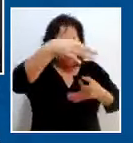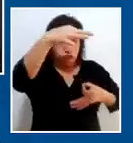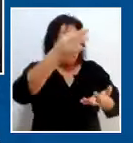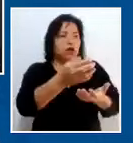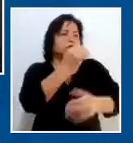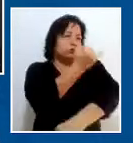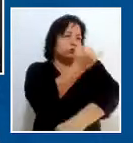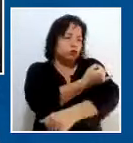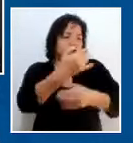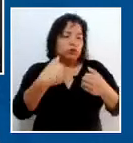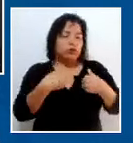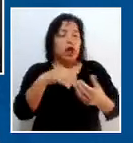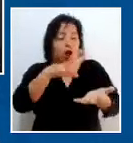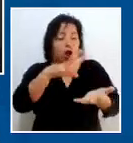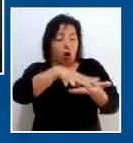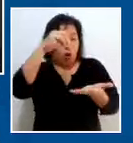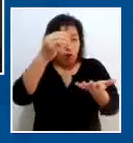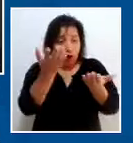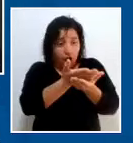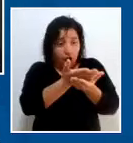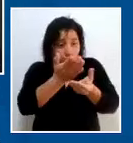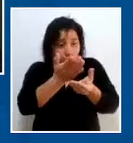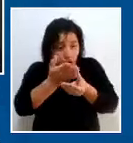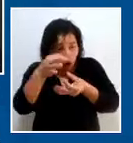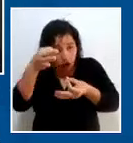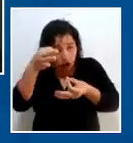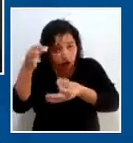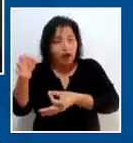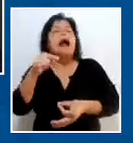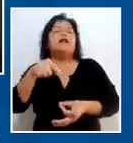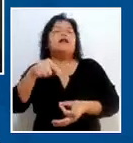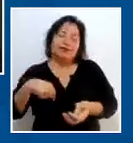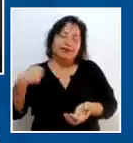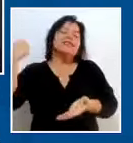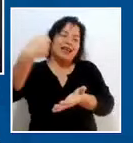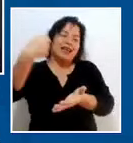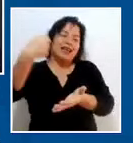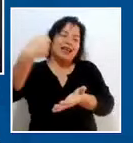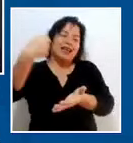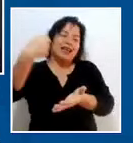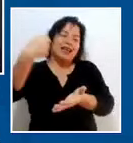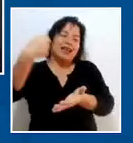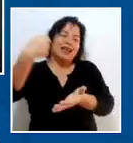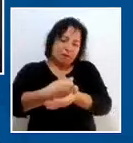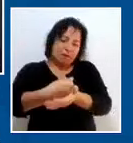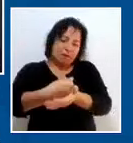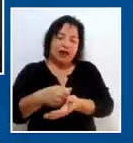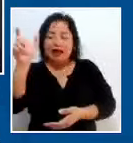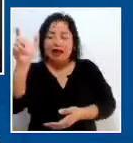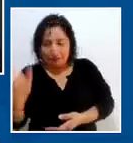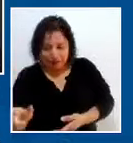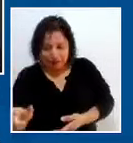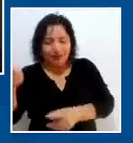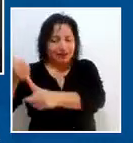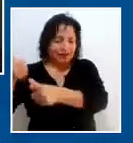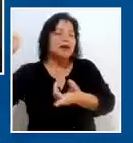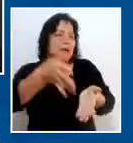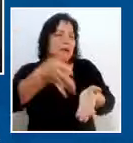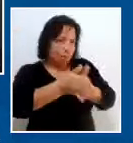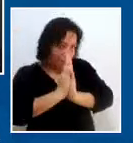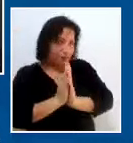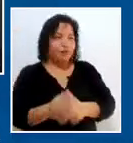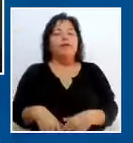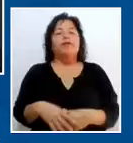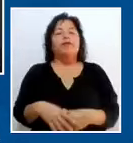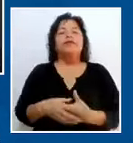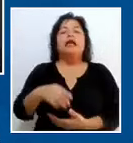copia sí implica un costo para el ciudadano. Tienen que ser costos razonables, tienen que ser costos